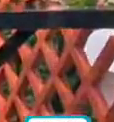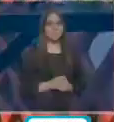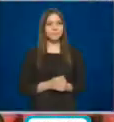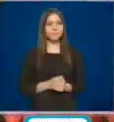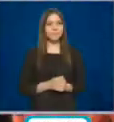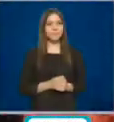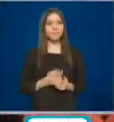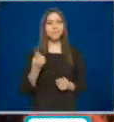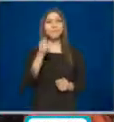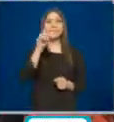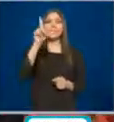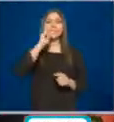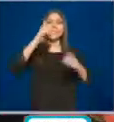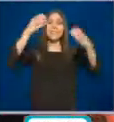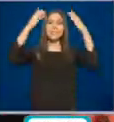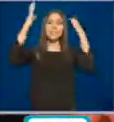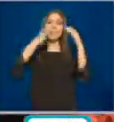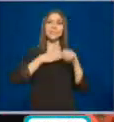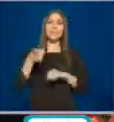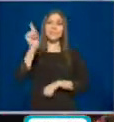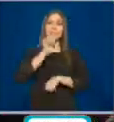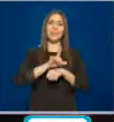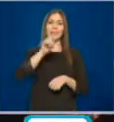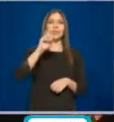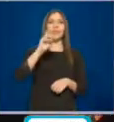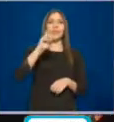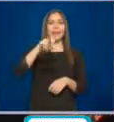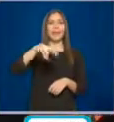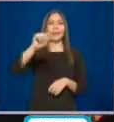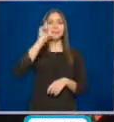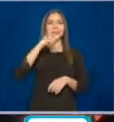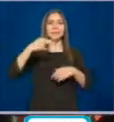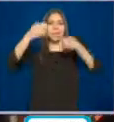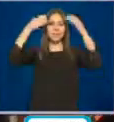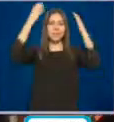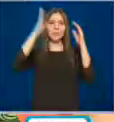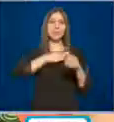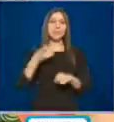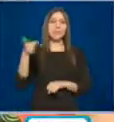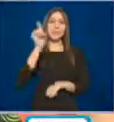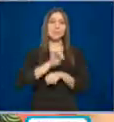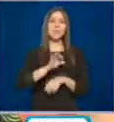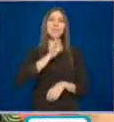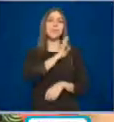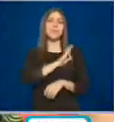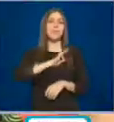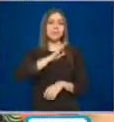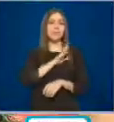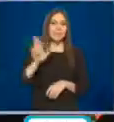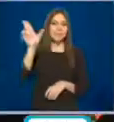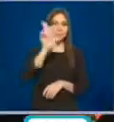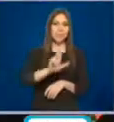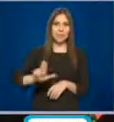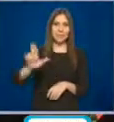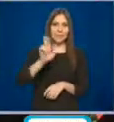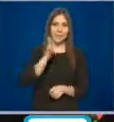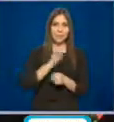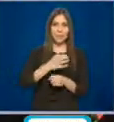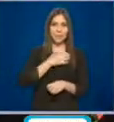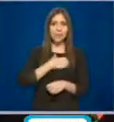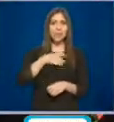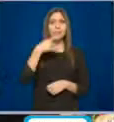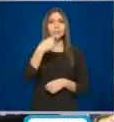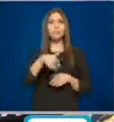¿Qué tal, mi querida chef? Buenos días, ¿Cómo Lorena. estás, Lore, muy buenos días. Buenos días, ¿cómo están? Feliz chicos? martes. ¿Contentos ya? ¿Ya? Una receta